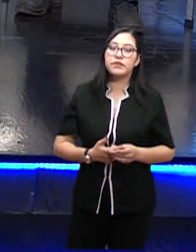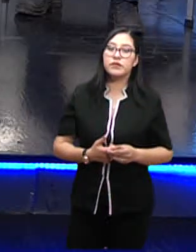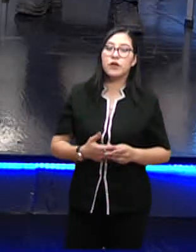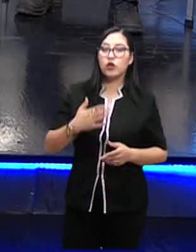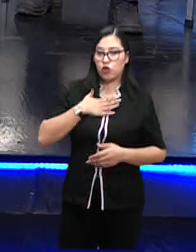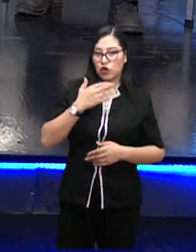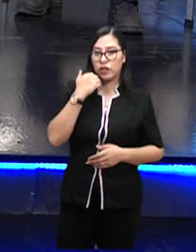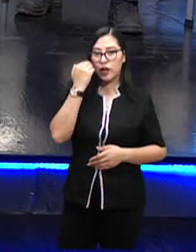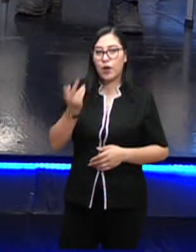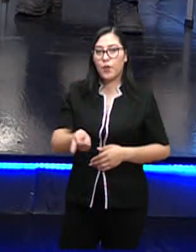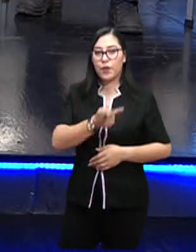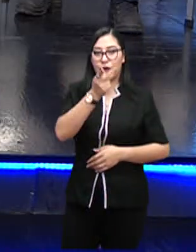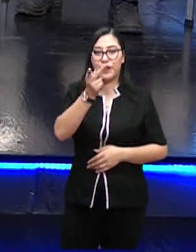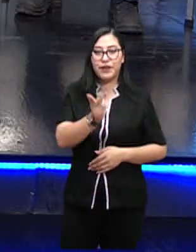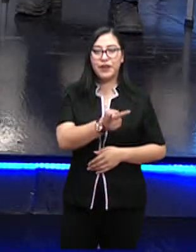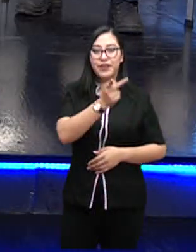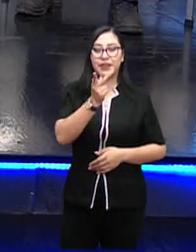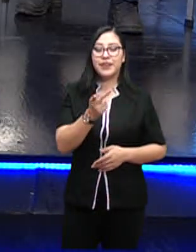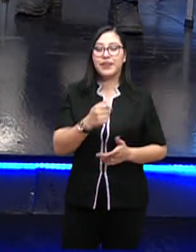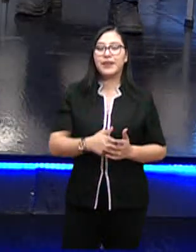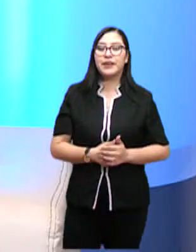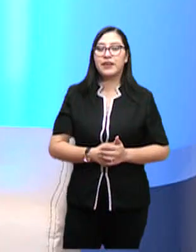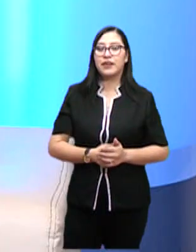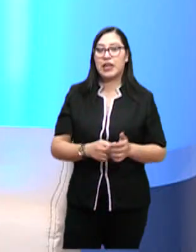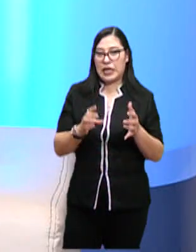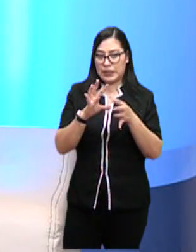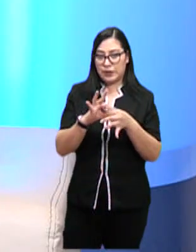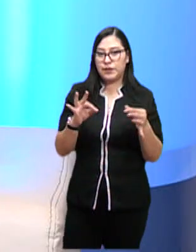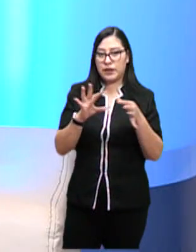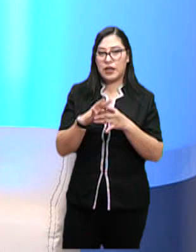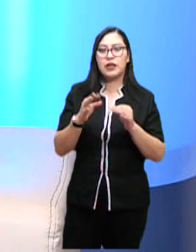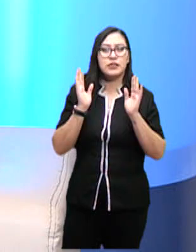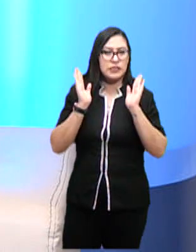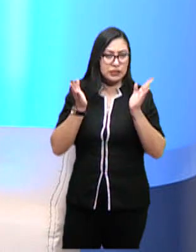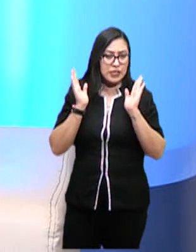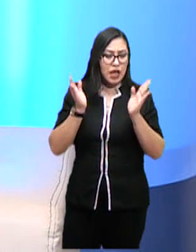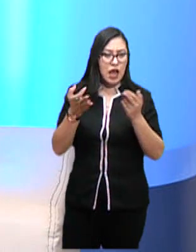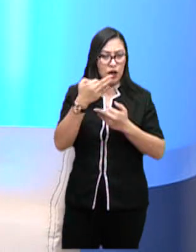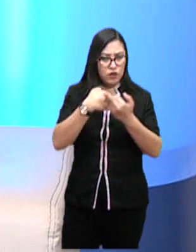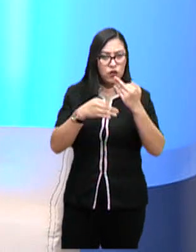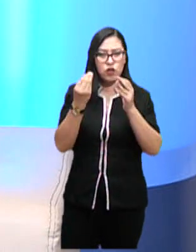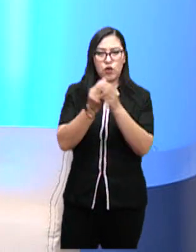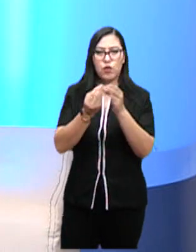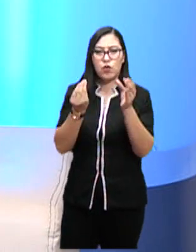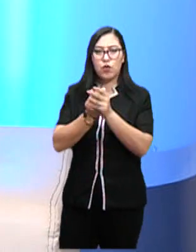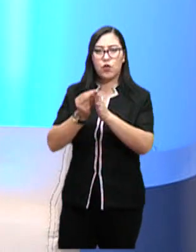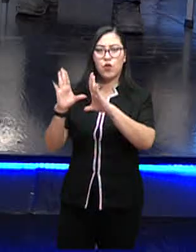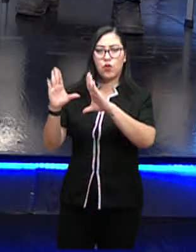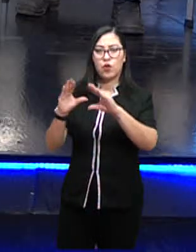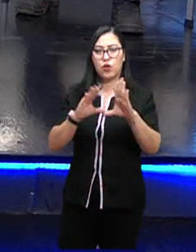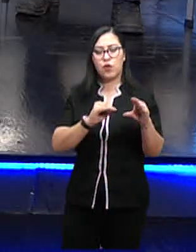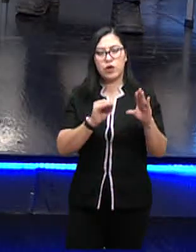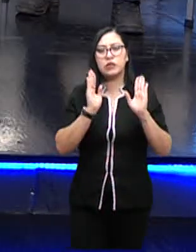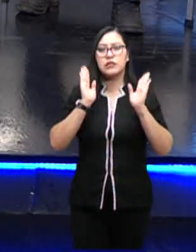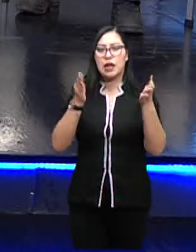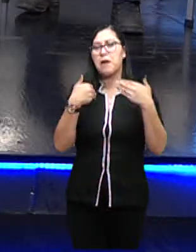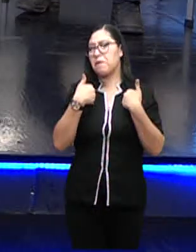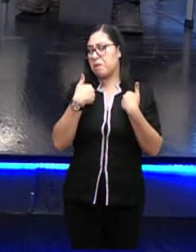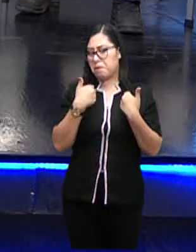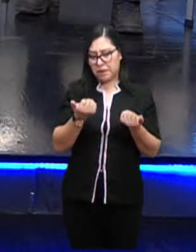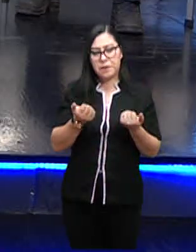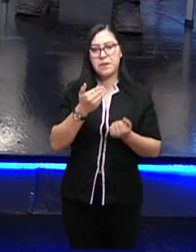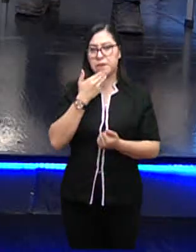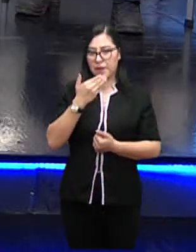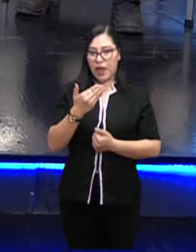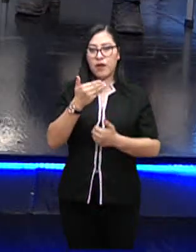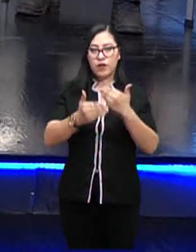pregunta. Ya él habla de que sí, ya han hecho las capacitaciones, ya nos capacitaron, ya las recibimos con mucho gusto.